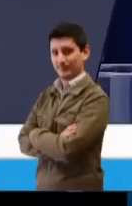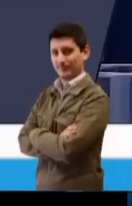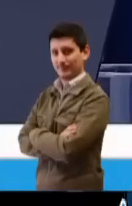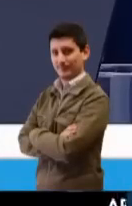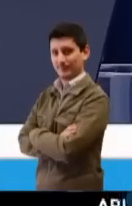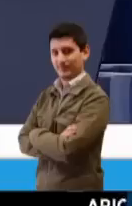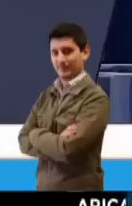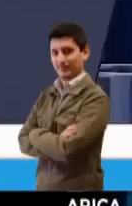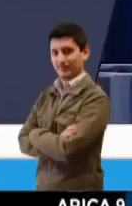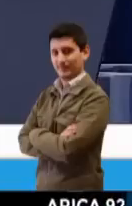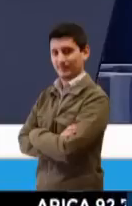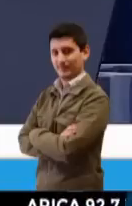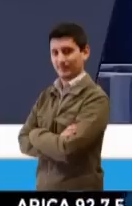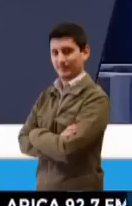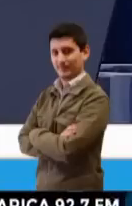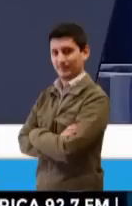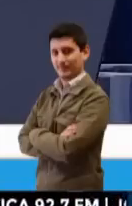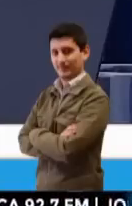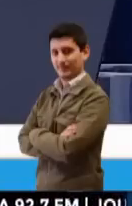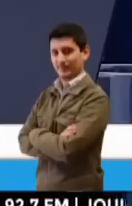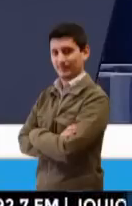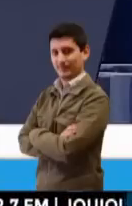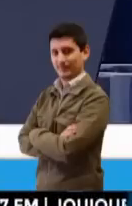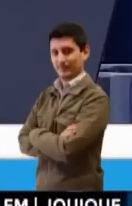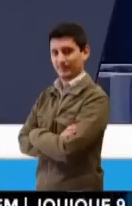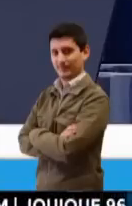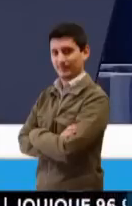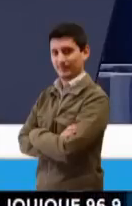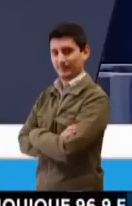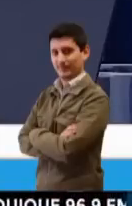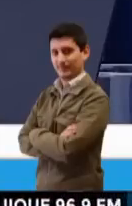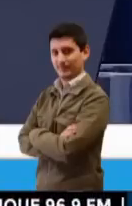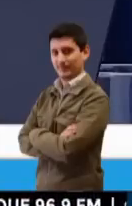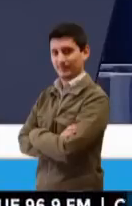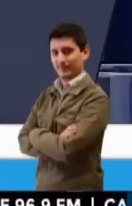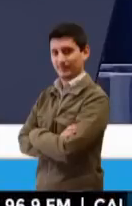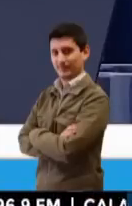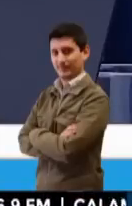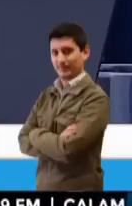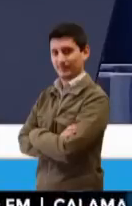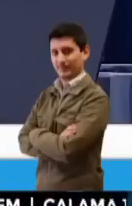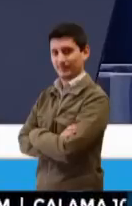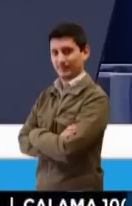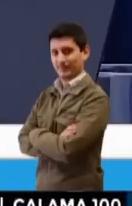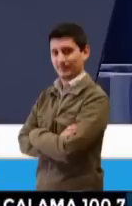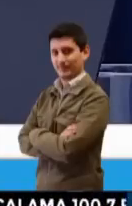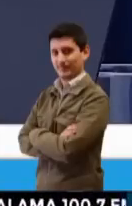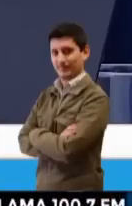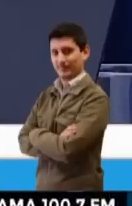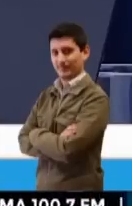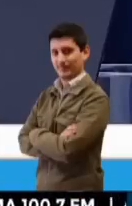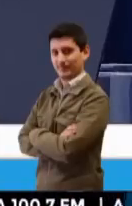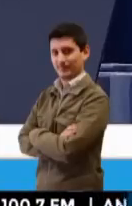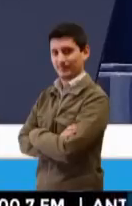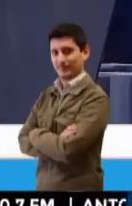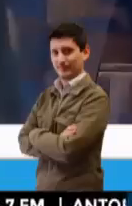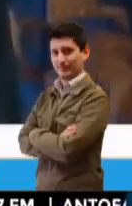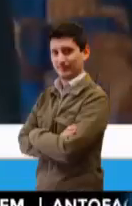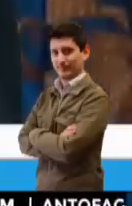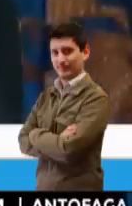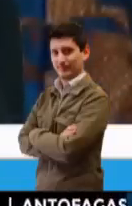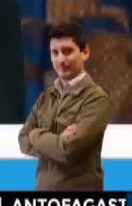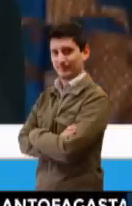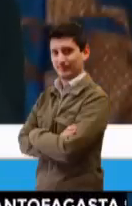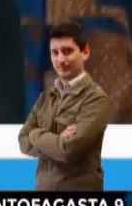Por lo menos si uno mira lo que ha dicho a la radio y también a otros medios de comunicación, Patricia Hidalgo es